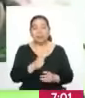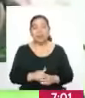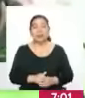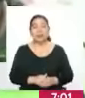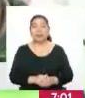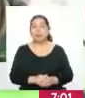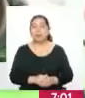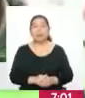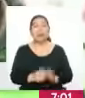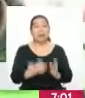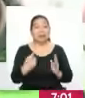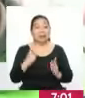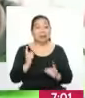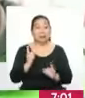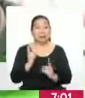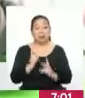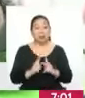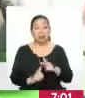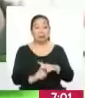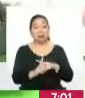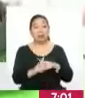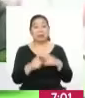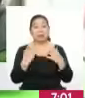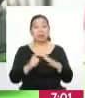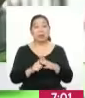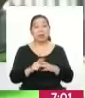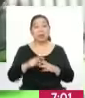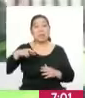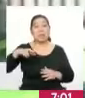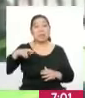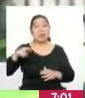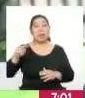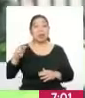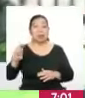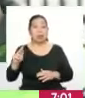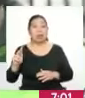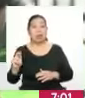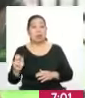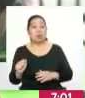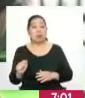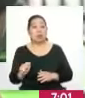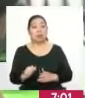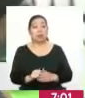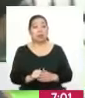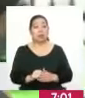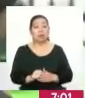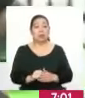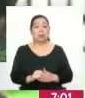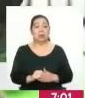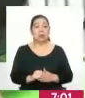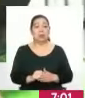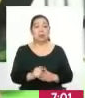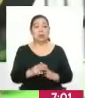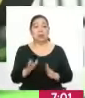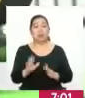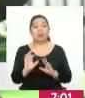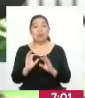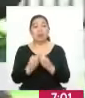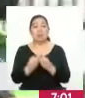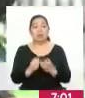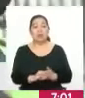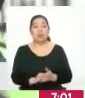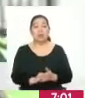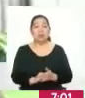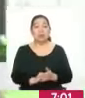bebé? No, ha aparecido en Villa María del Triunfo y ella de ahí se ha ido a una casa de un familiar.